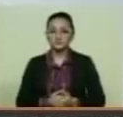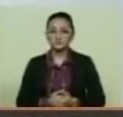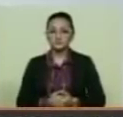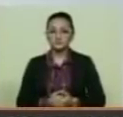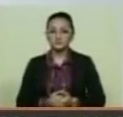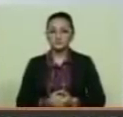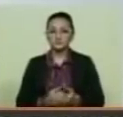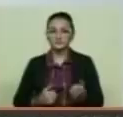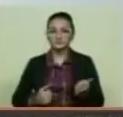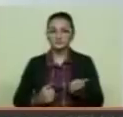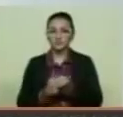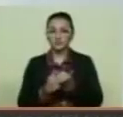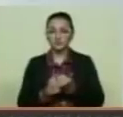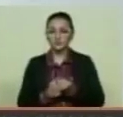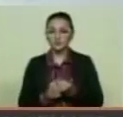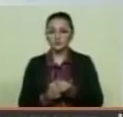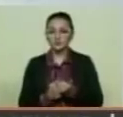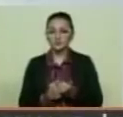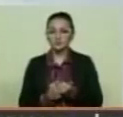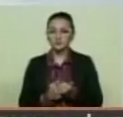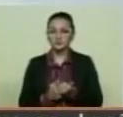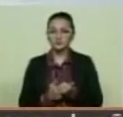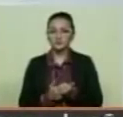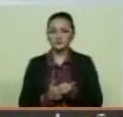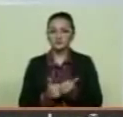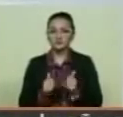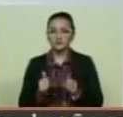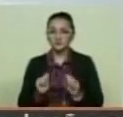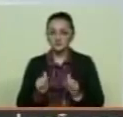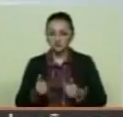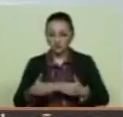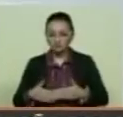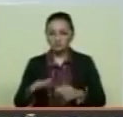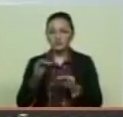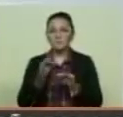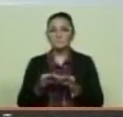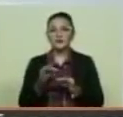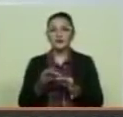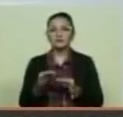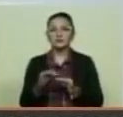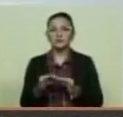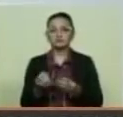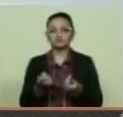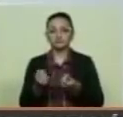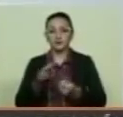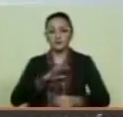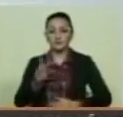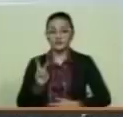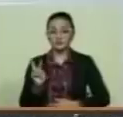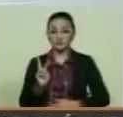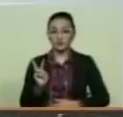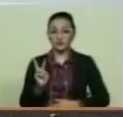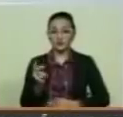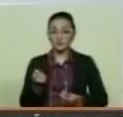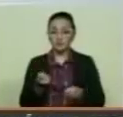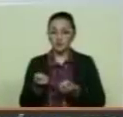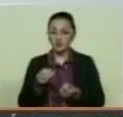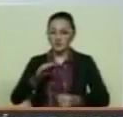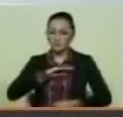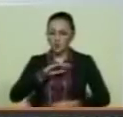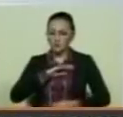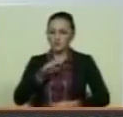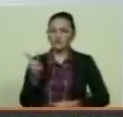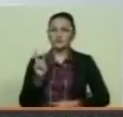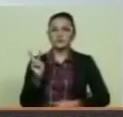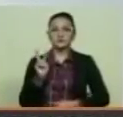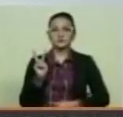el impulso y el arranque que ya salió el Petro como criptomoneda venezolana, como moneda digital de Venezuela